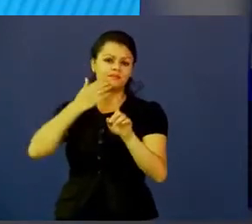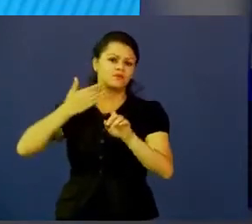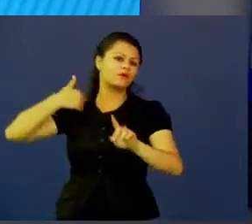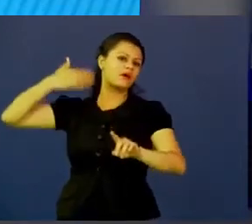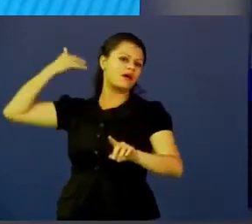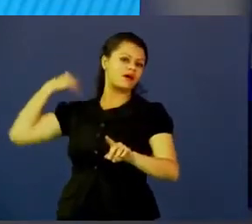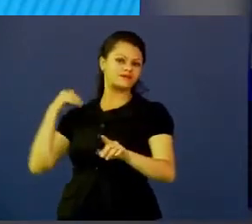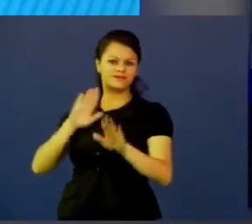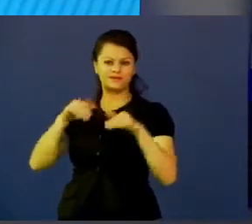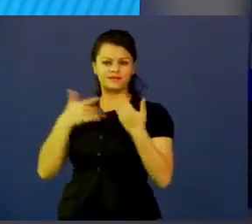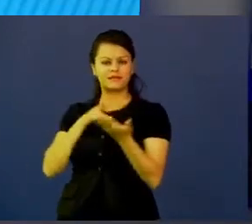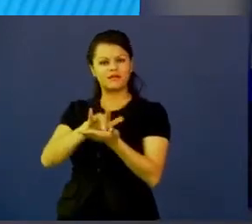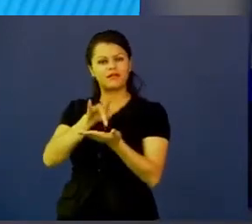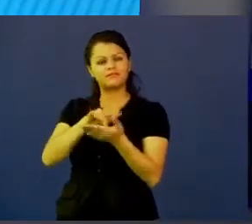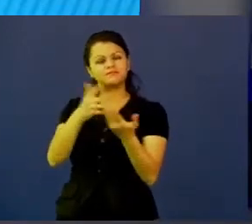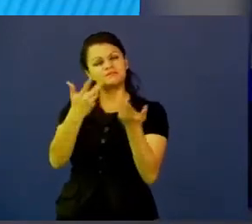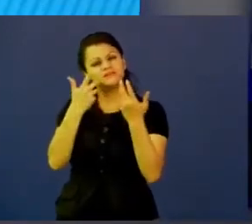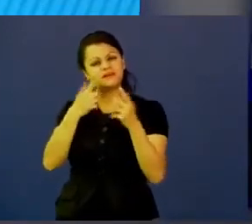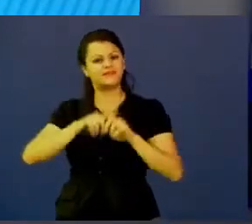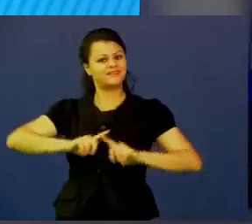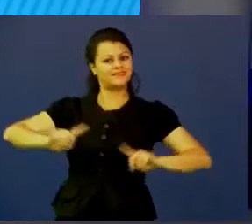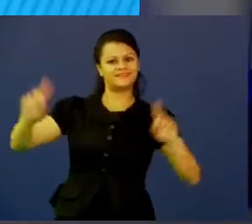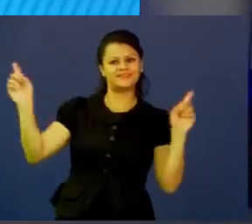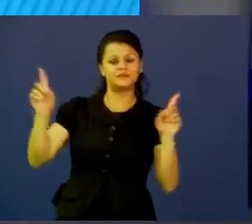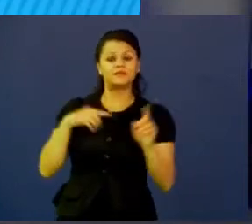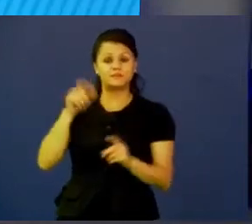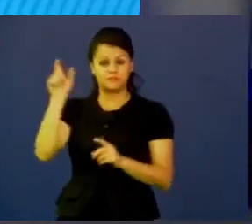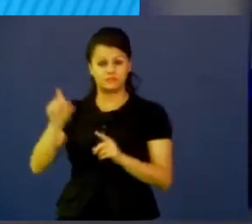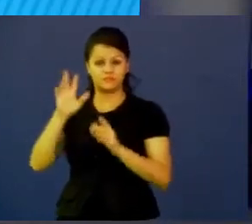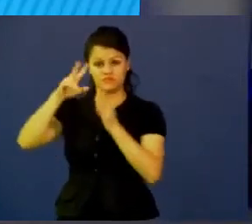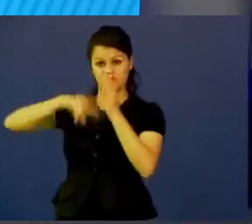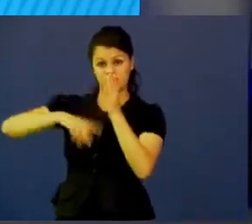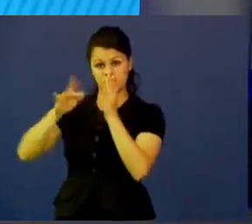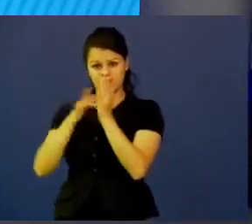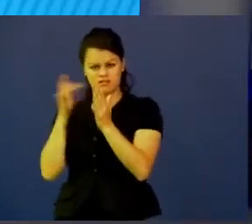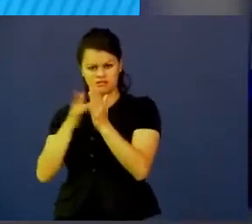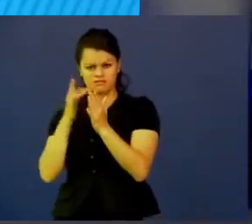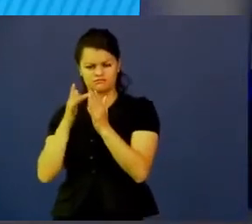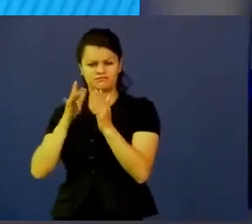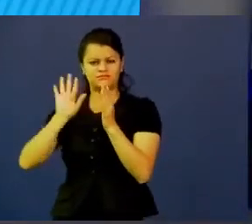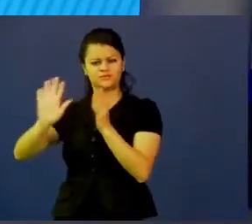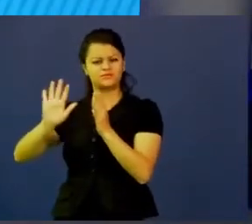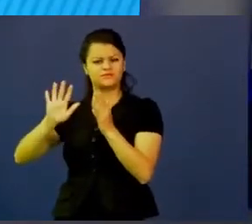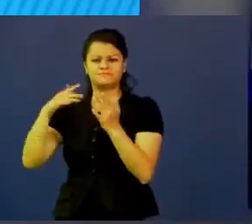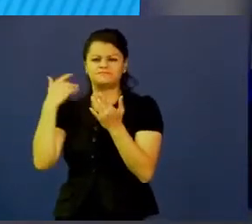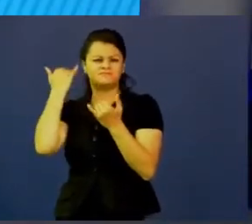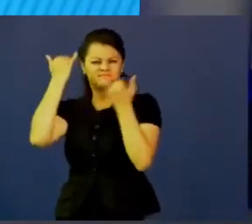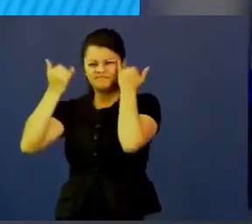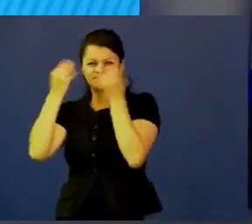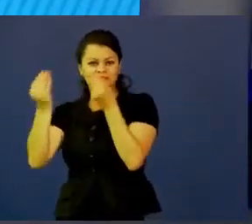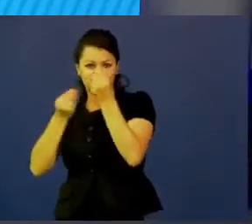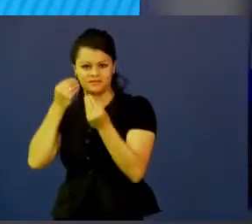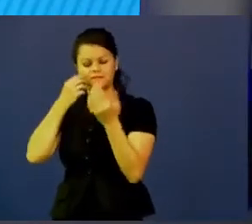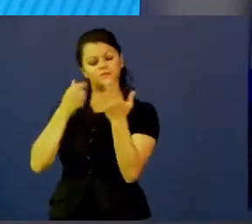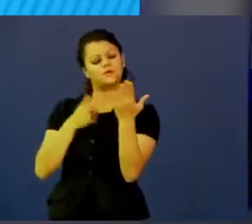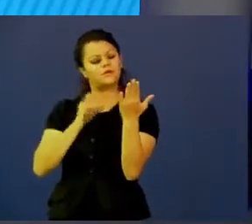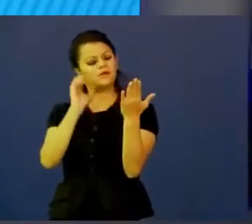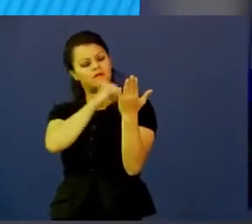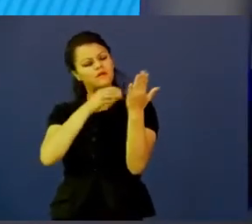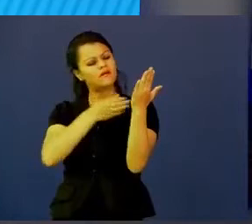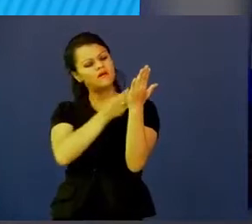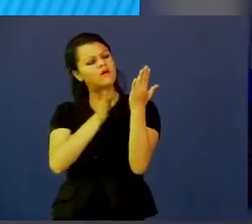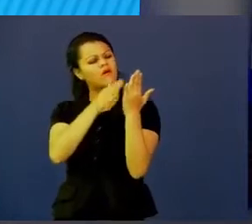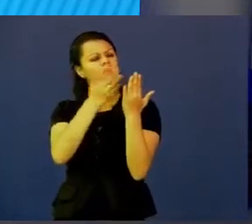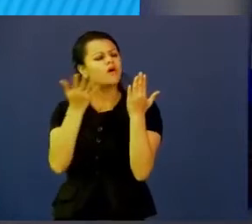entrenada cuando fui al colegio. Un buen lector digital hace varias cosas distintas, por ejemplo, traza rutas de navegación,